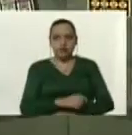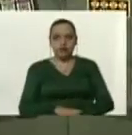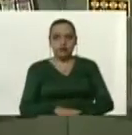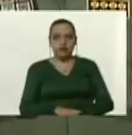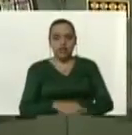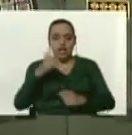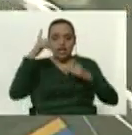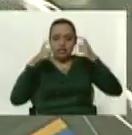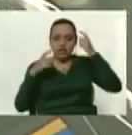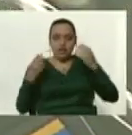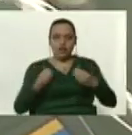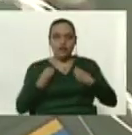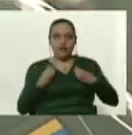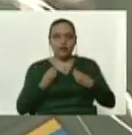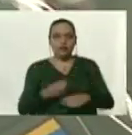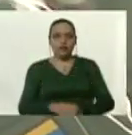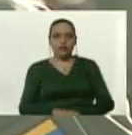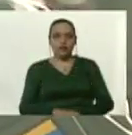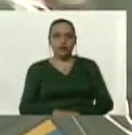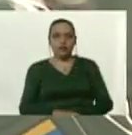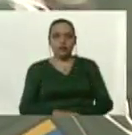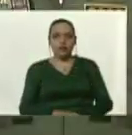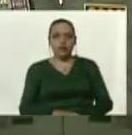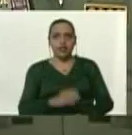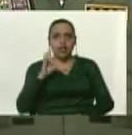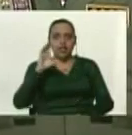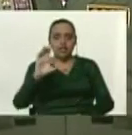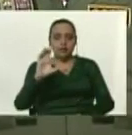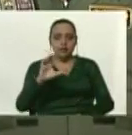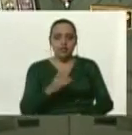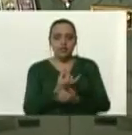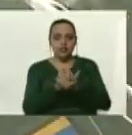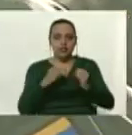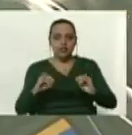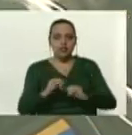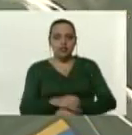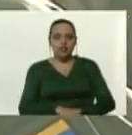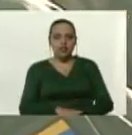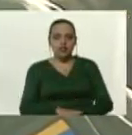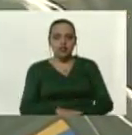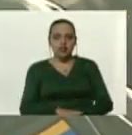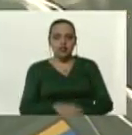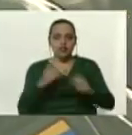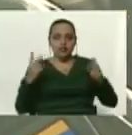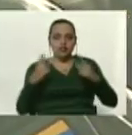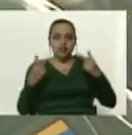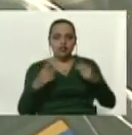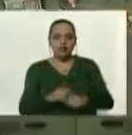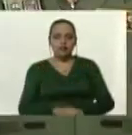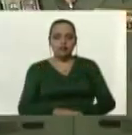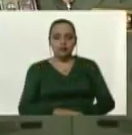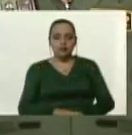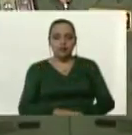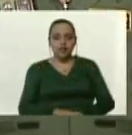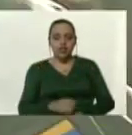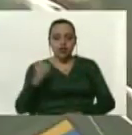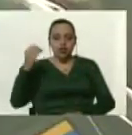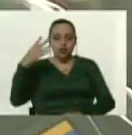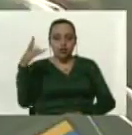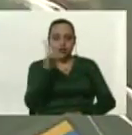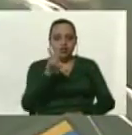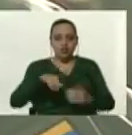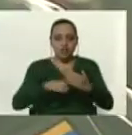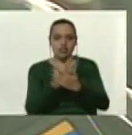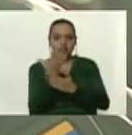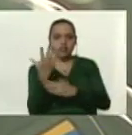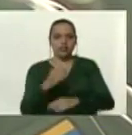Chávez vive. La patria sigue. Independencia y patria socialista. Viviremos y venceremos. El sol de Venezuela nace en el Esequibo. Nace en el Esequibo.